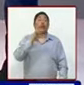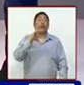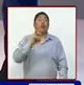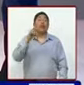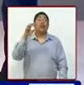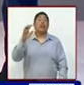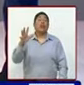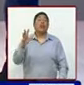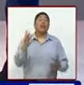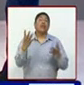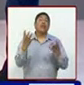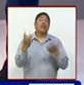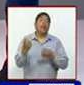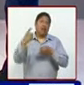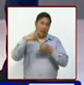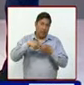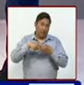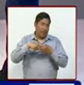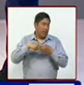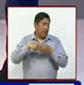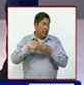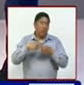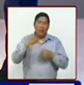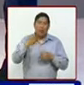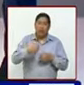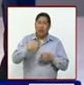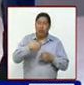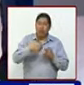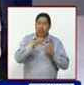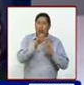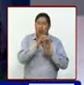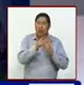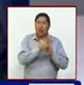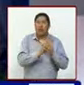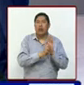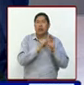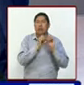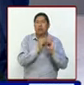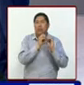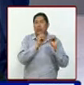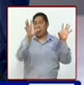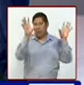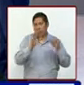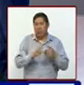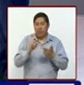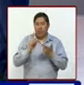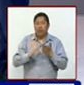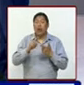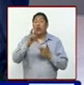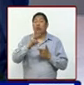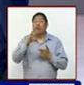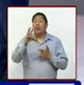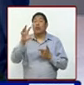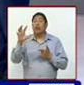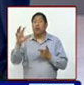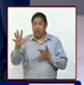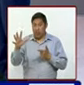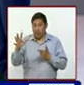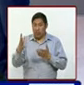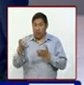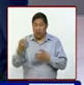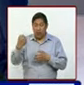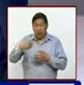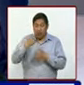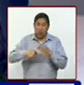175 postulantes para el Tribunal Constitucional Plurinacional. 265 para el Tribunal Supremo